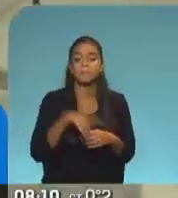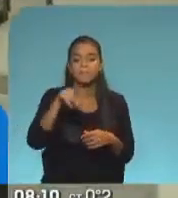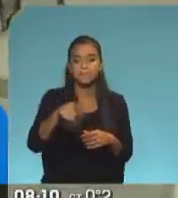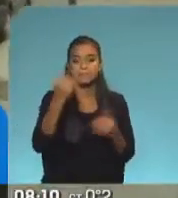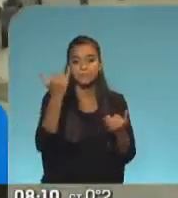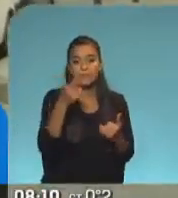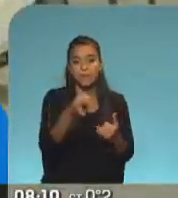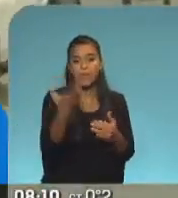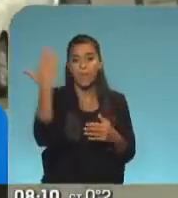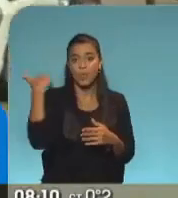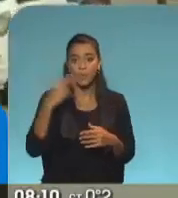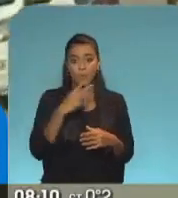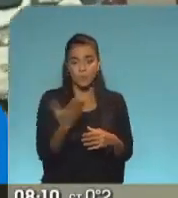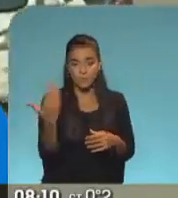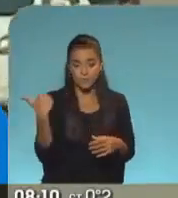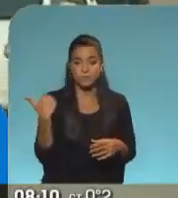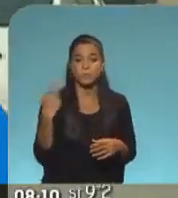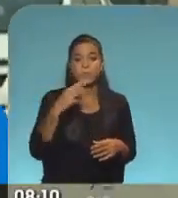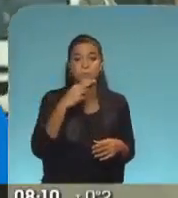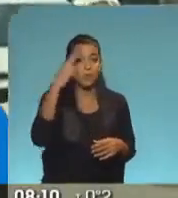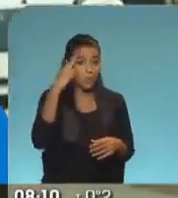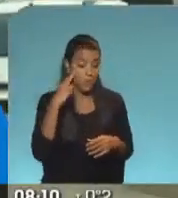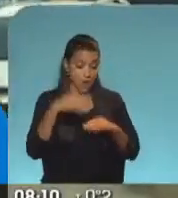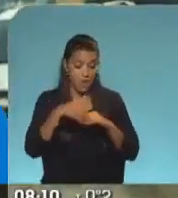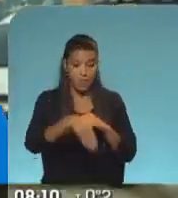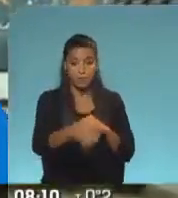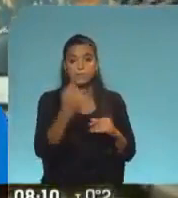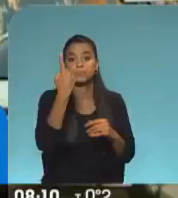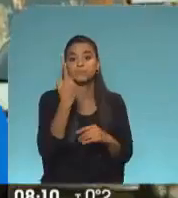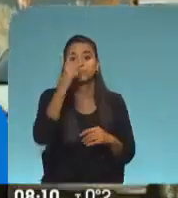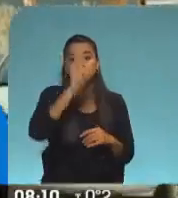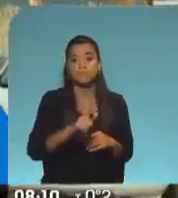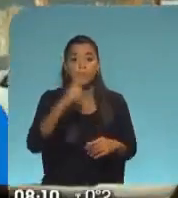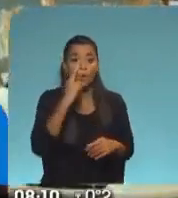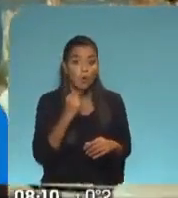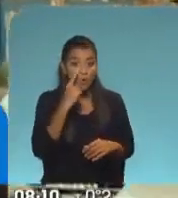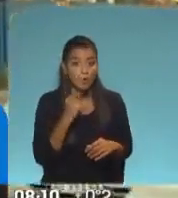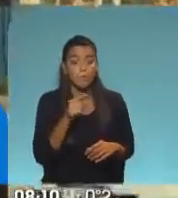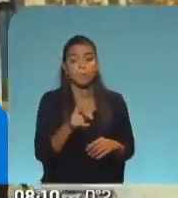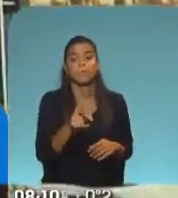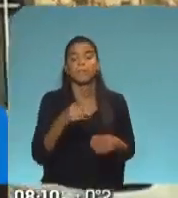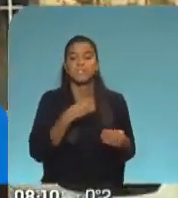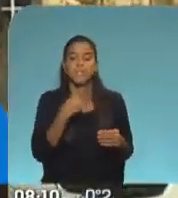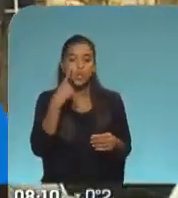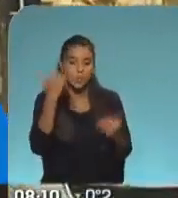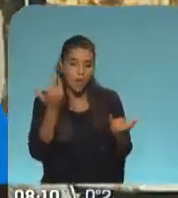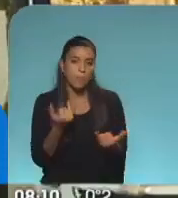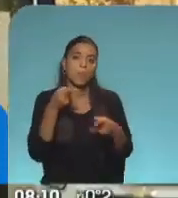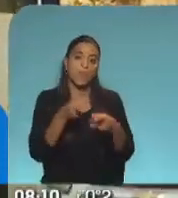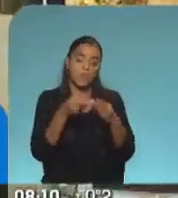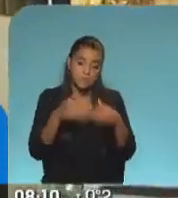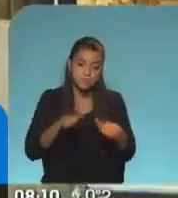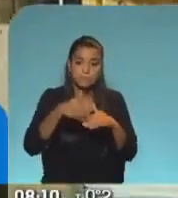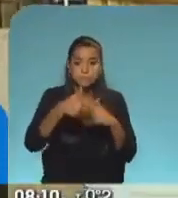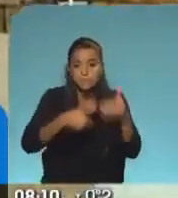registrado desde el viernes pasado el viernes 9 en adelante un caso de un hombre que tenía síntomas a partir de allí se le